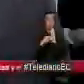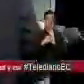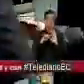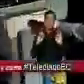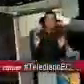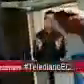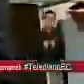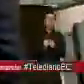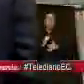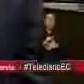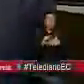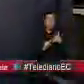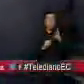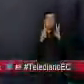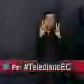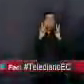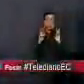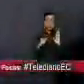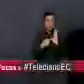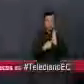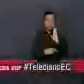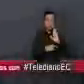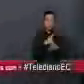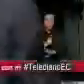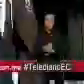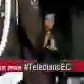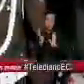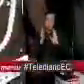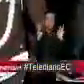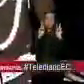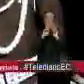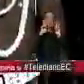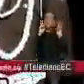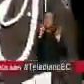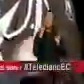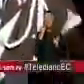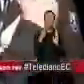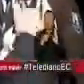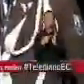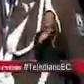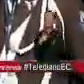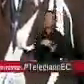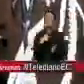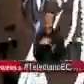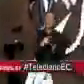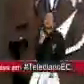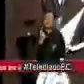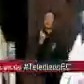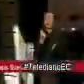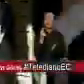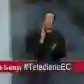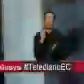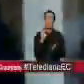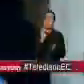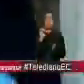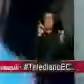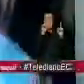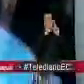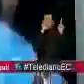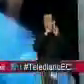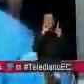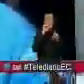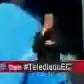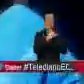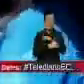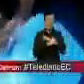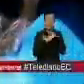y Progresividad Tributaria en la disposición transitoria relacionada al cobro de impuestos a la renta, a los dividendos, a empresas